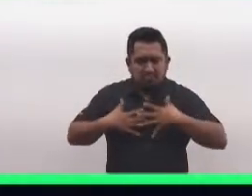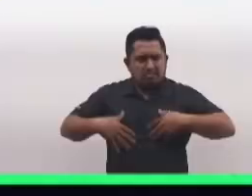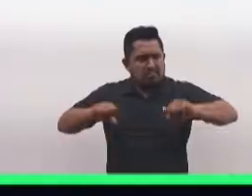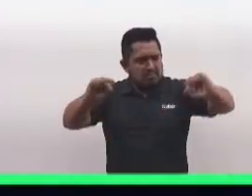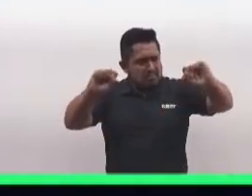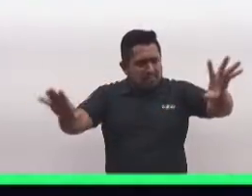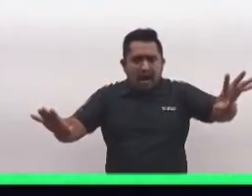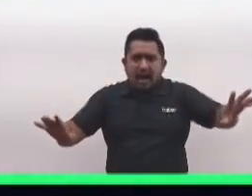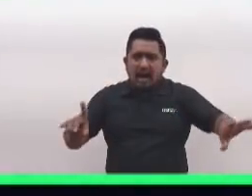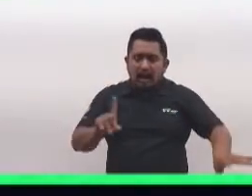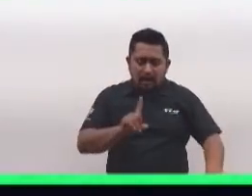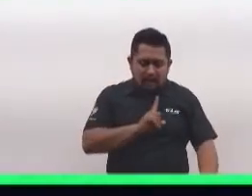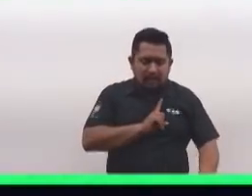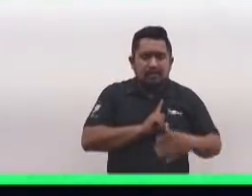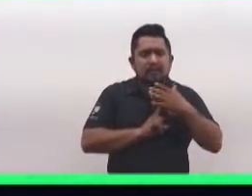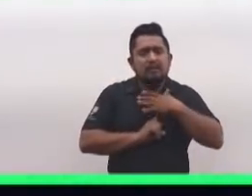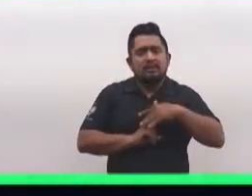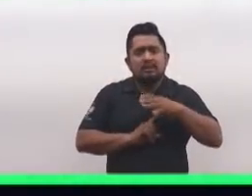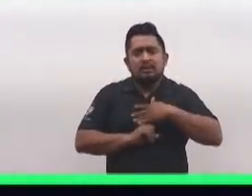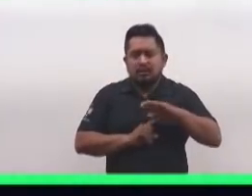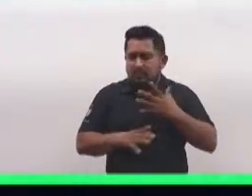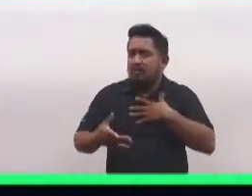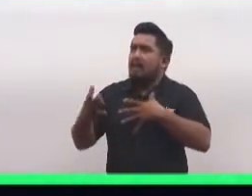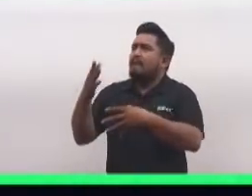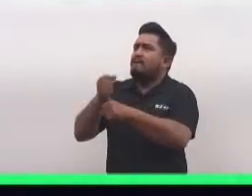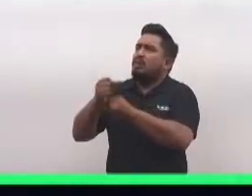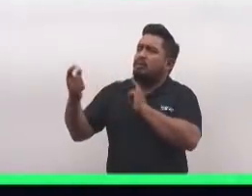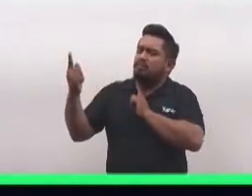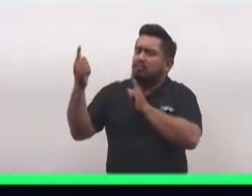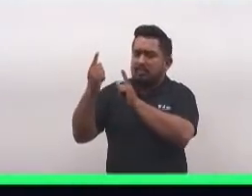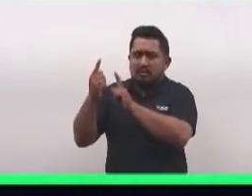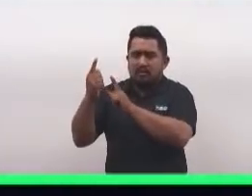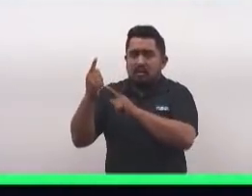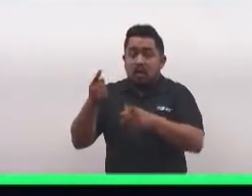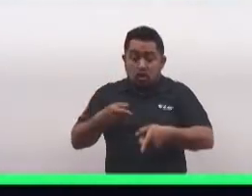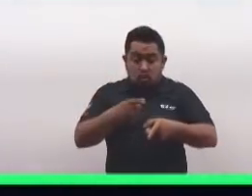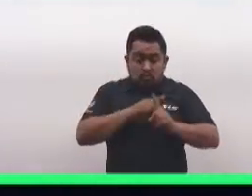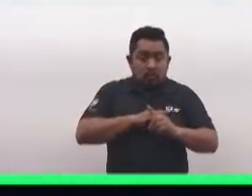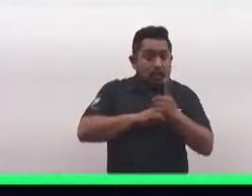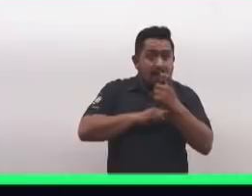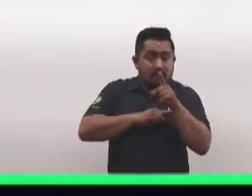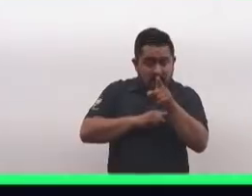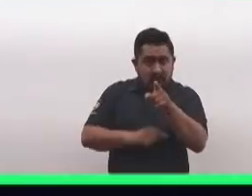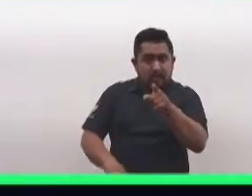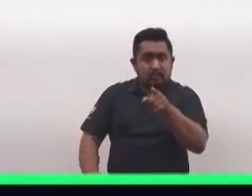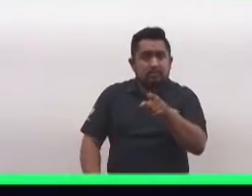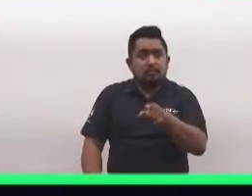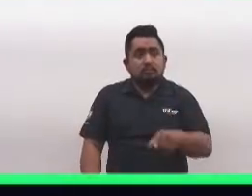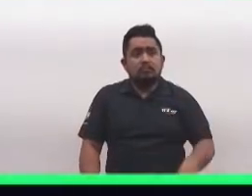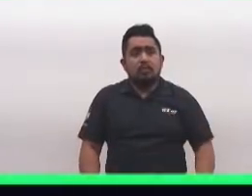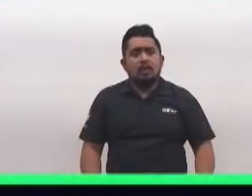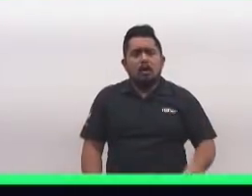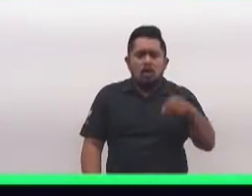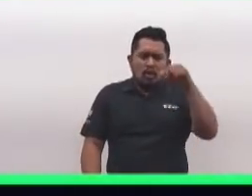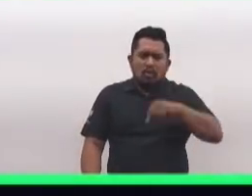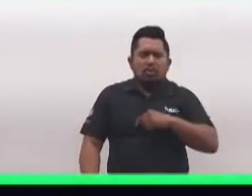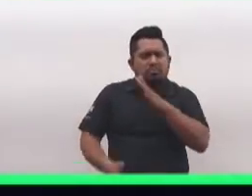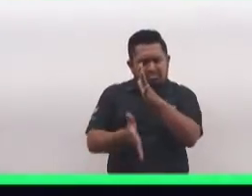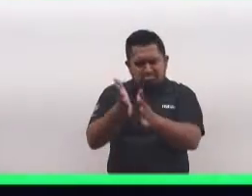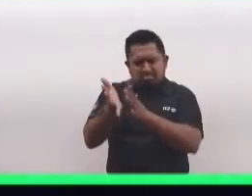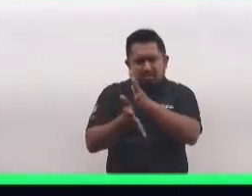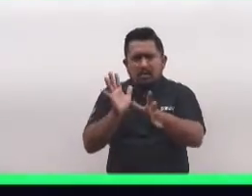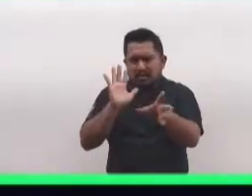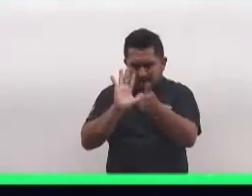acerquémonos al trono de la gracia confiadamente y si nunca ha aceptado a jesús en su corazón porque no ahora conmigo